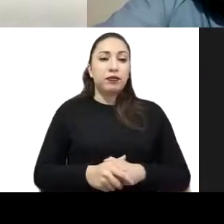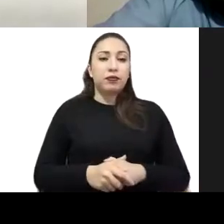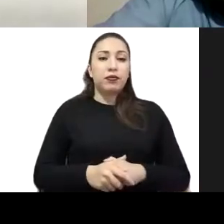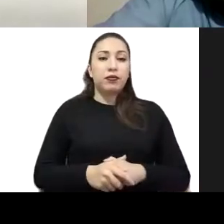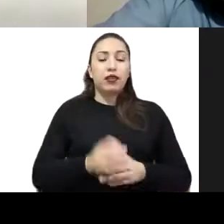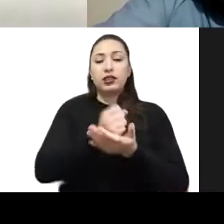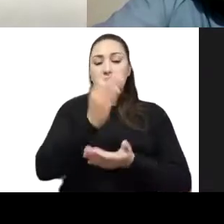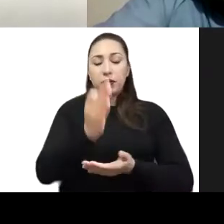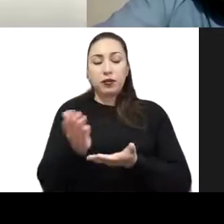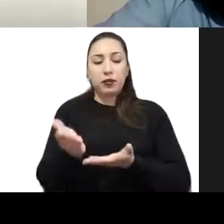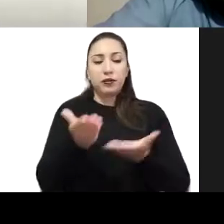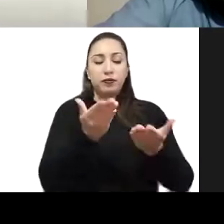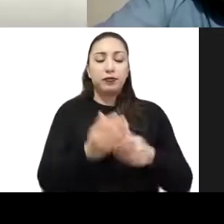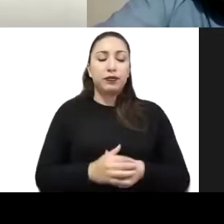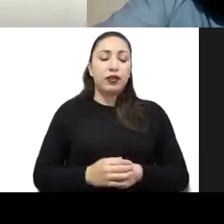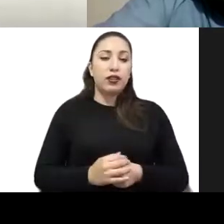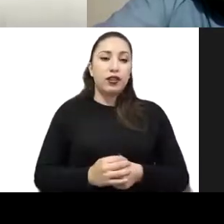se aprueba, diputada presidenta.